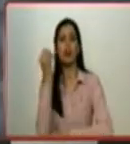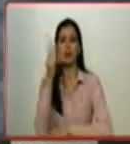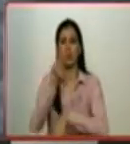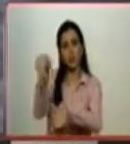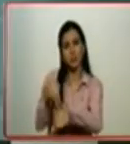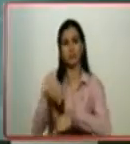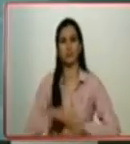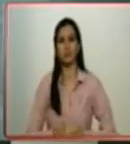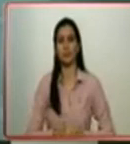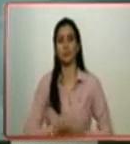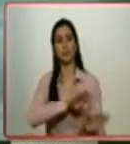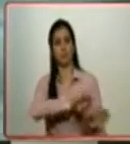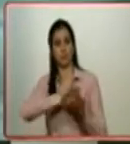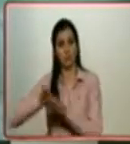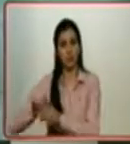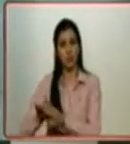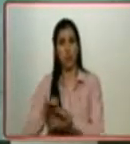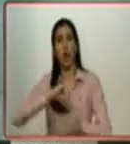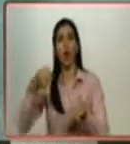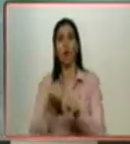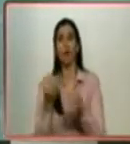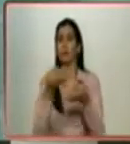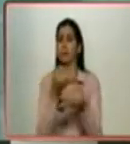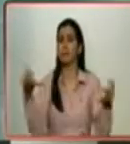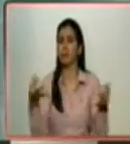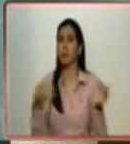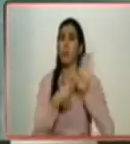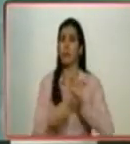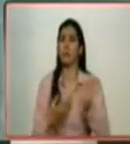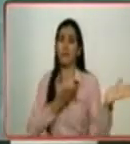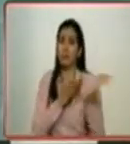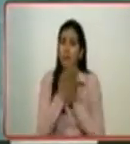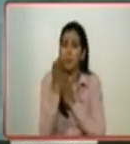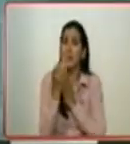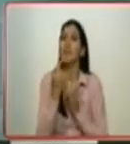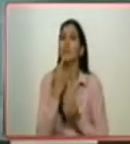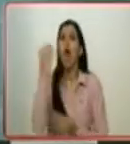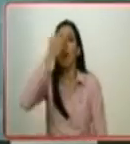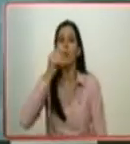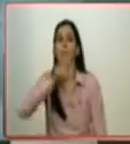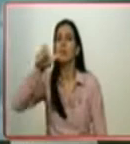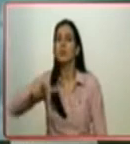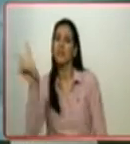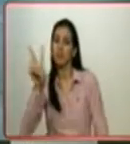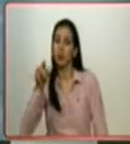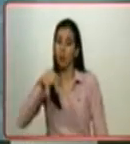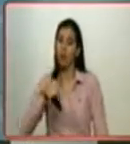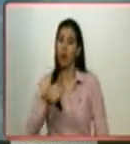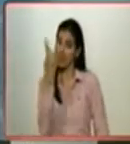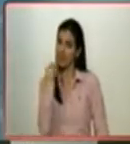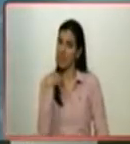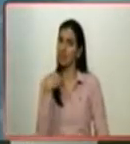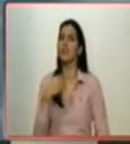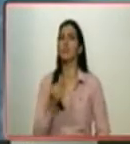Asamblea Nacional. Y como una jornada cívica y una muestra de lealtad, definieron los venezolanos la jornada electoral de este 28 de junio